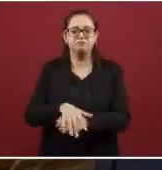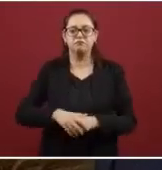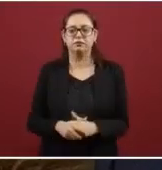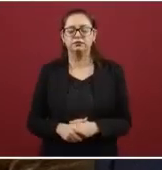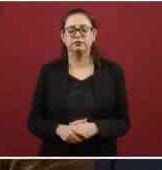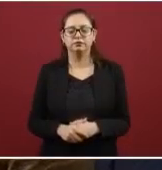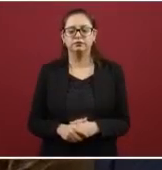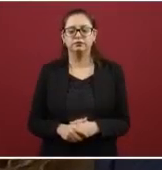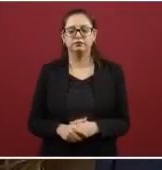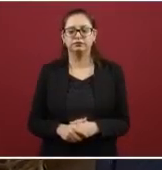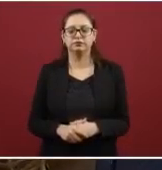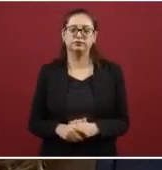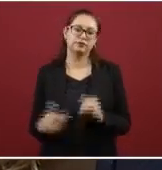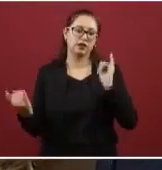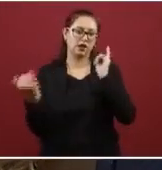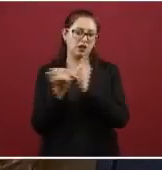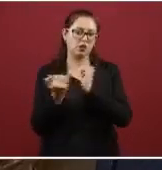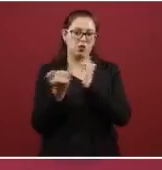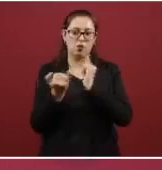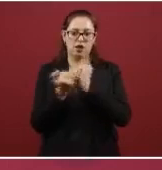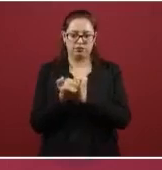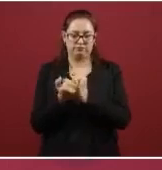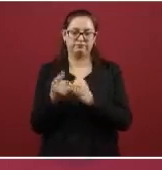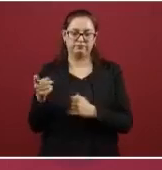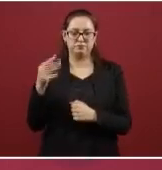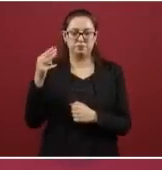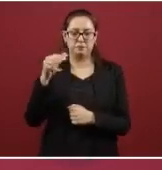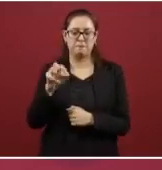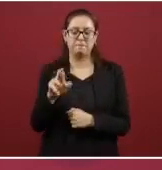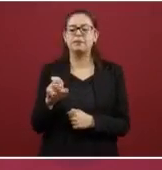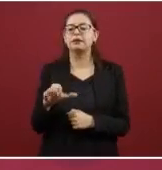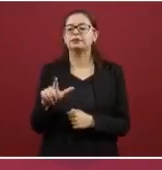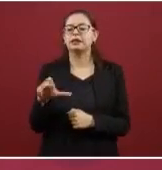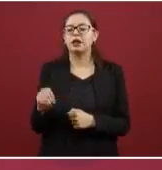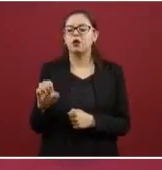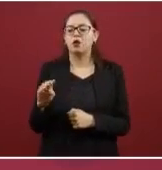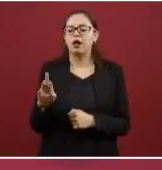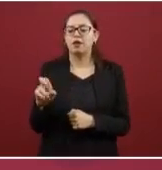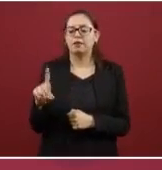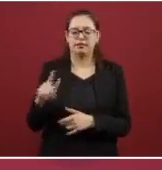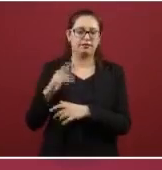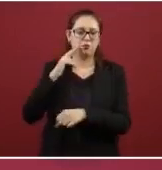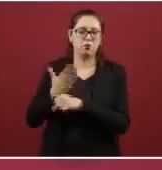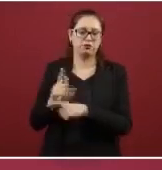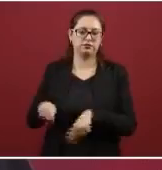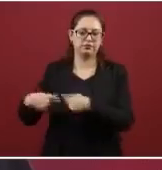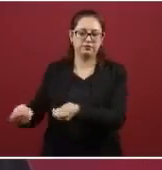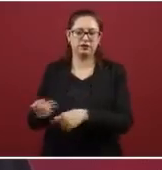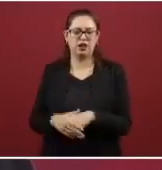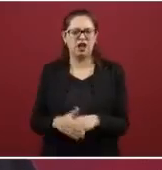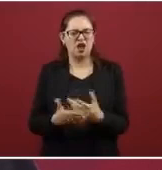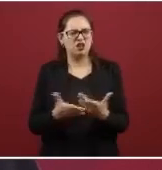Y además que Marcelo Ebrard tome cartas en el asunto. Acerca de si hubo censura en Notimex,